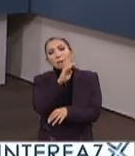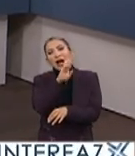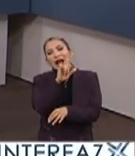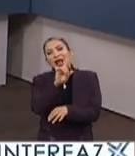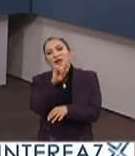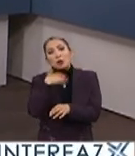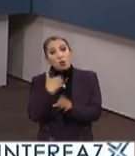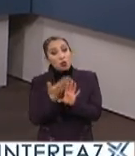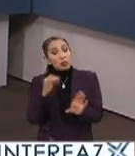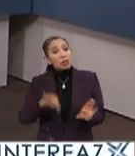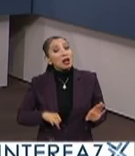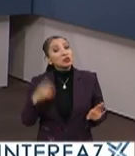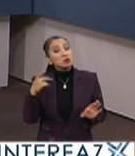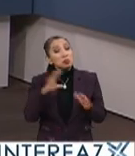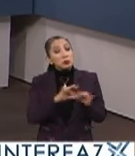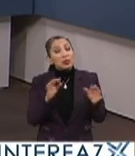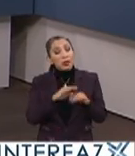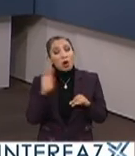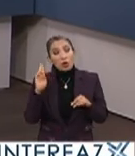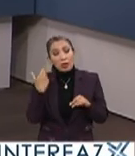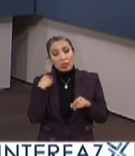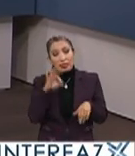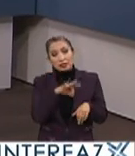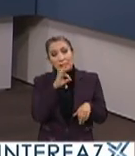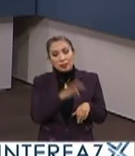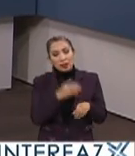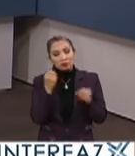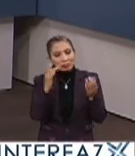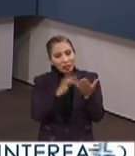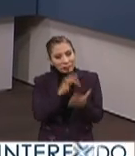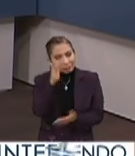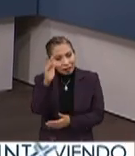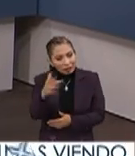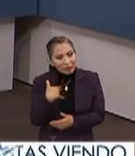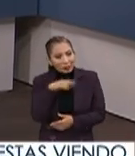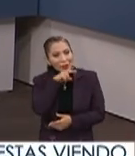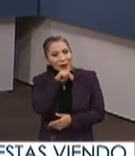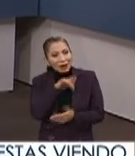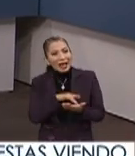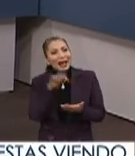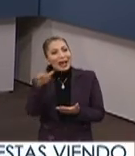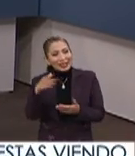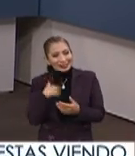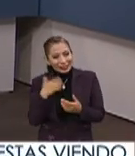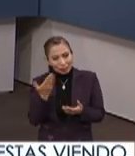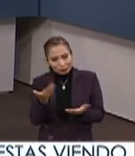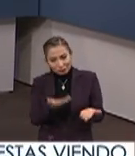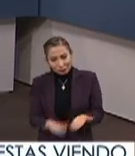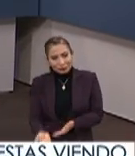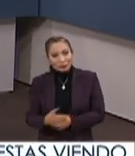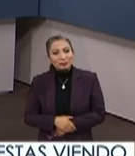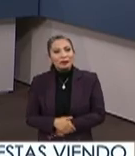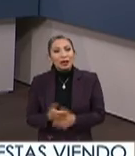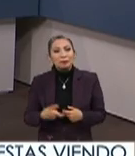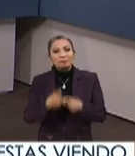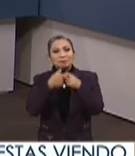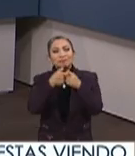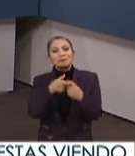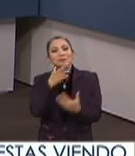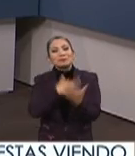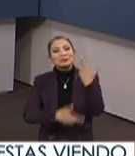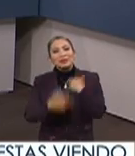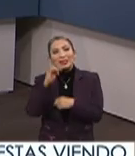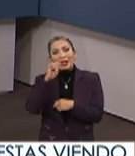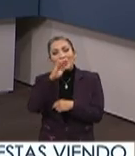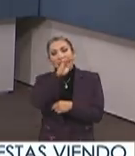Barrales Domínguez. Muy interesante eso que nos platicó de la Universidad de Chapingo. Muchísimas gracias. No se preocupen. Gracias y esta es su casa. Gracias. Vamos a hacer una pausa,